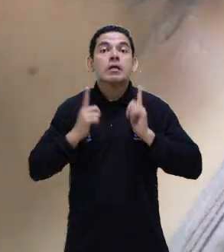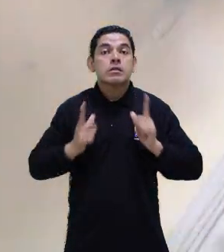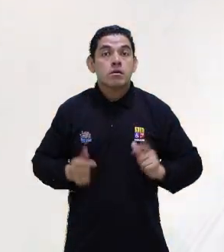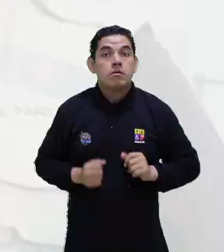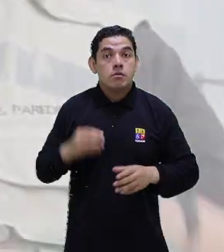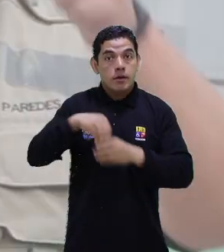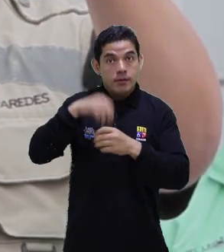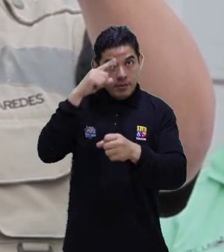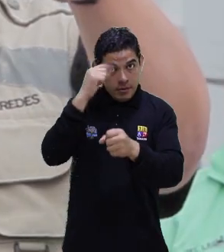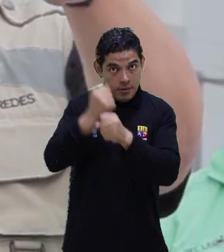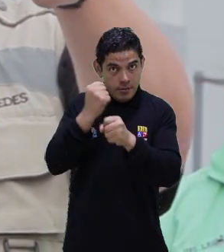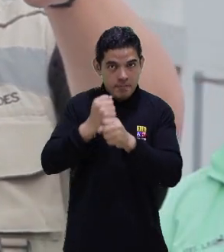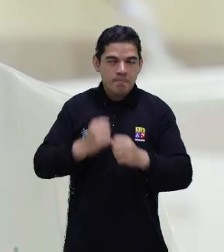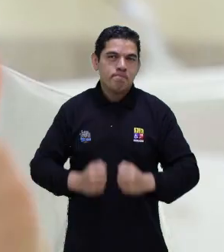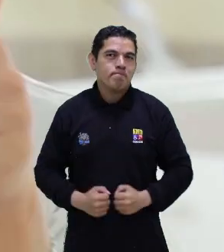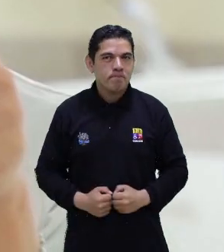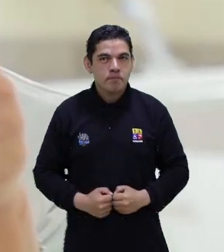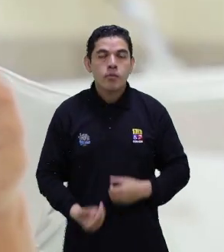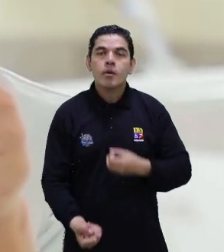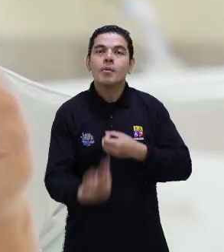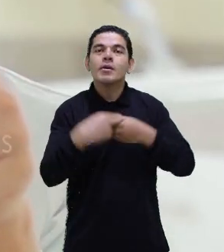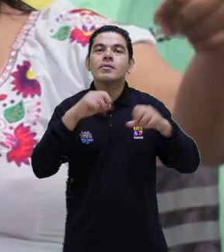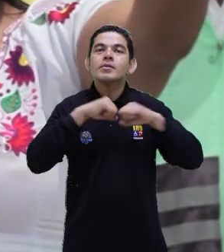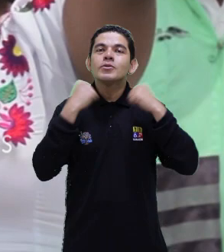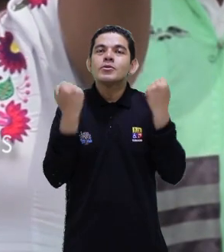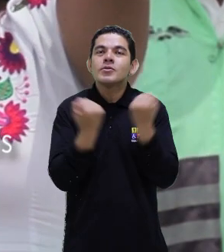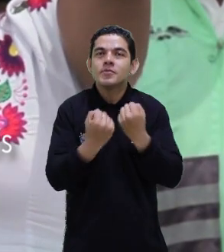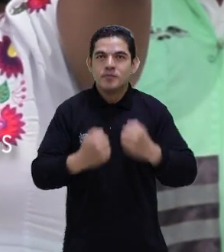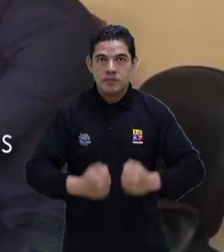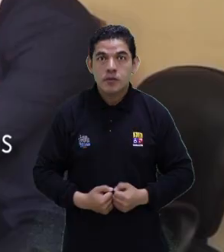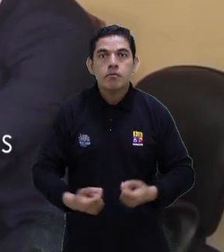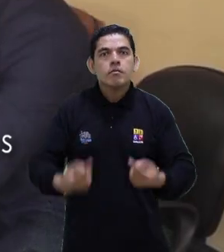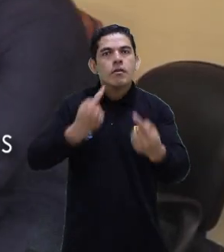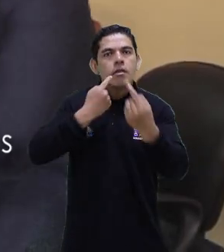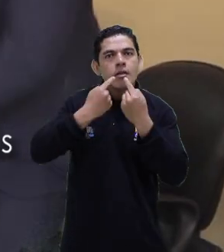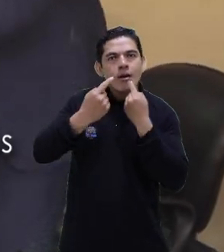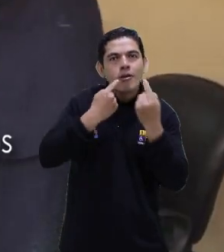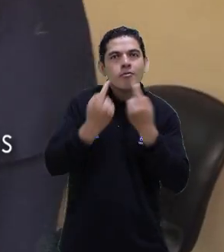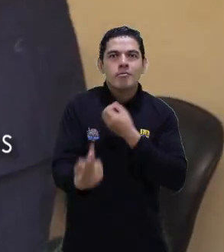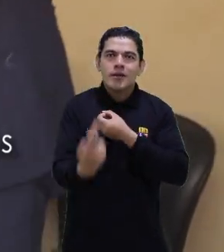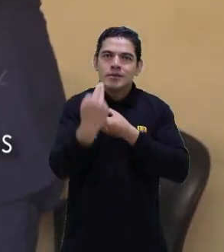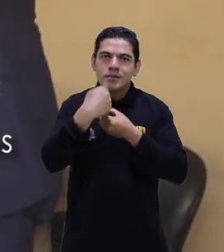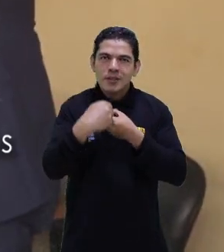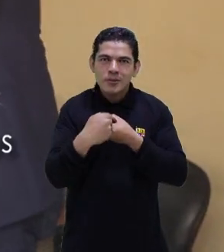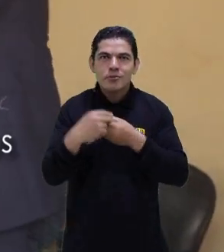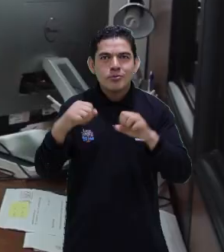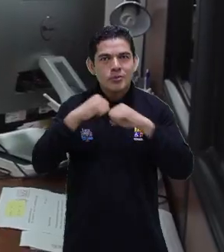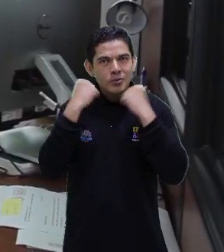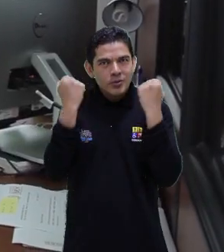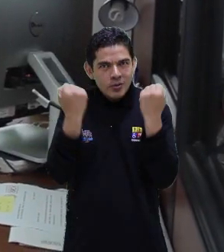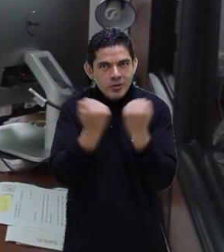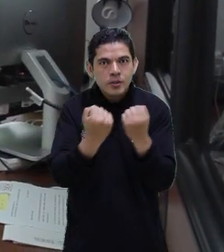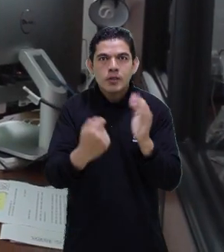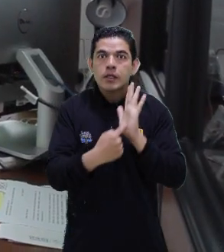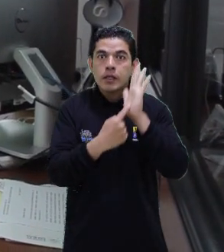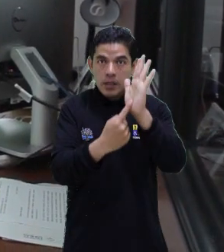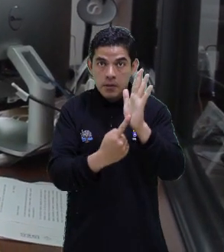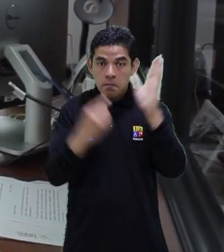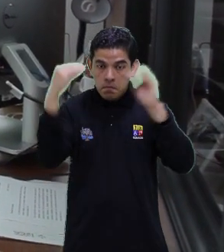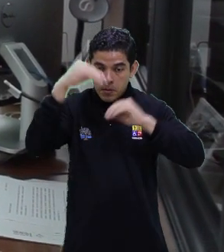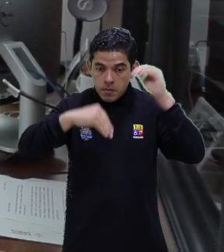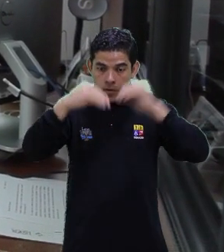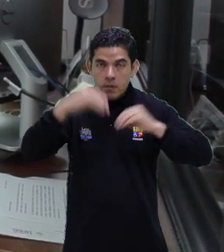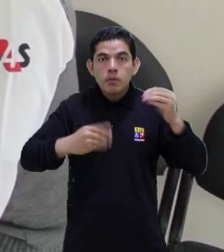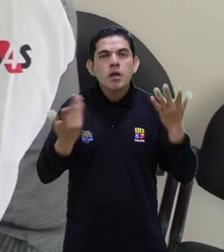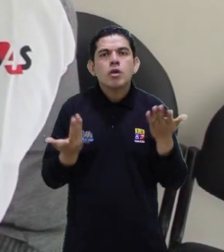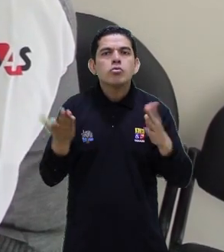trabajo. Participación social. Fomentar el diálogo y la participación de los actores sociales en la formulación de